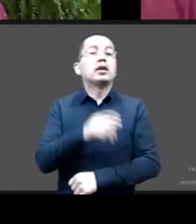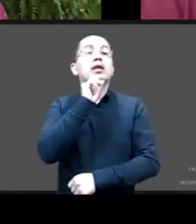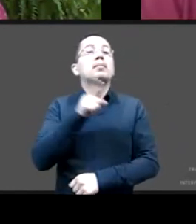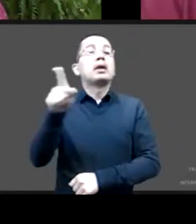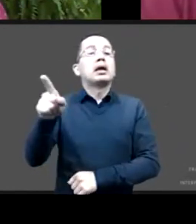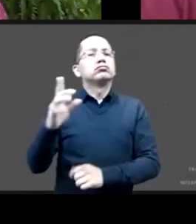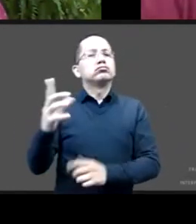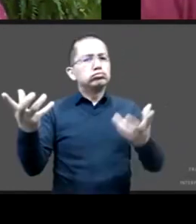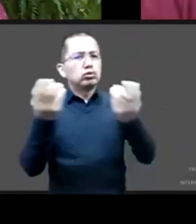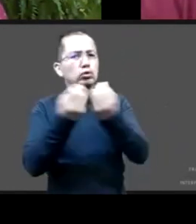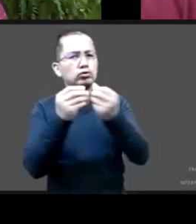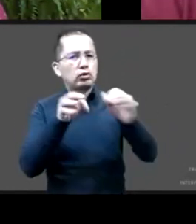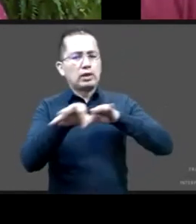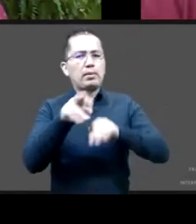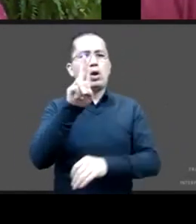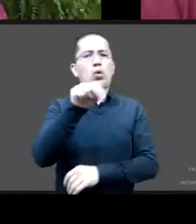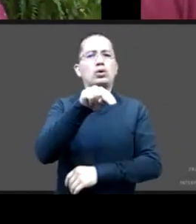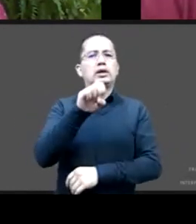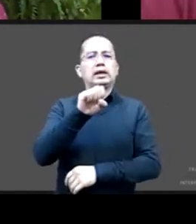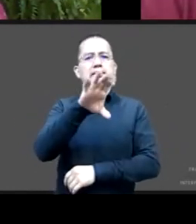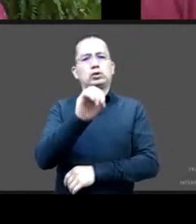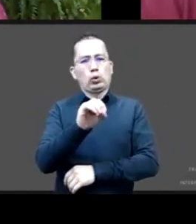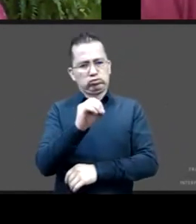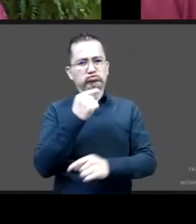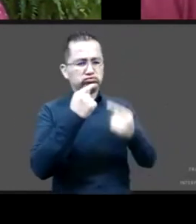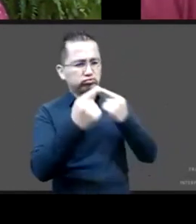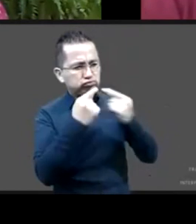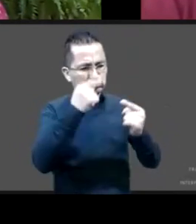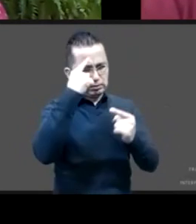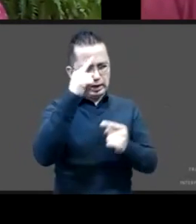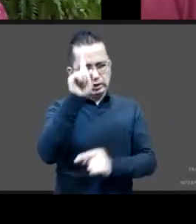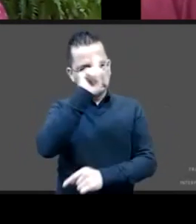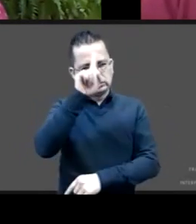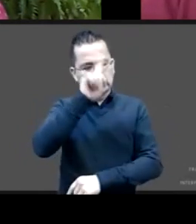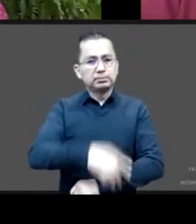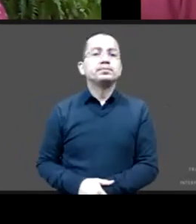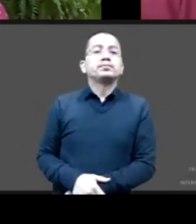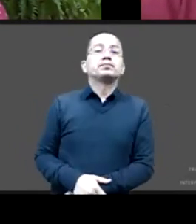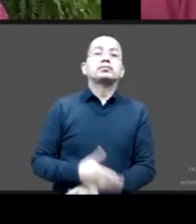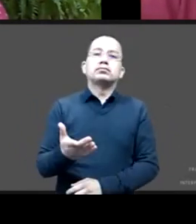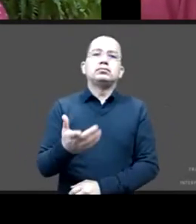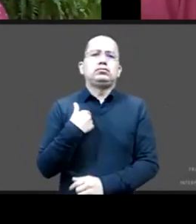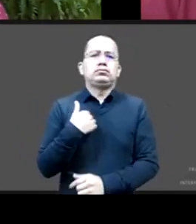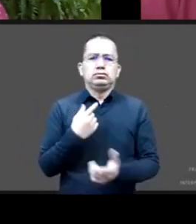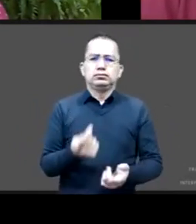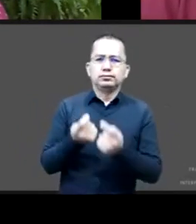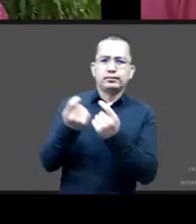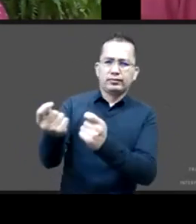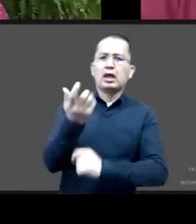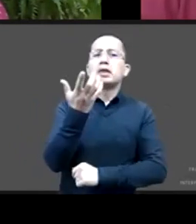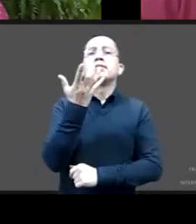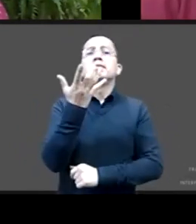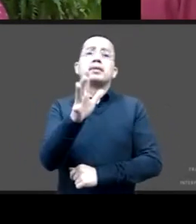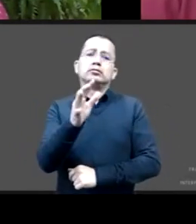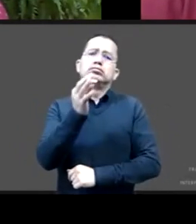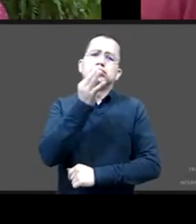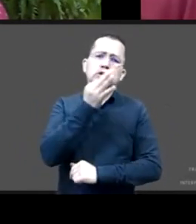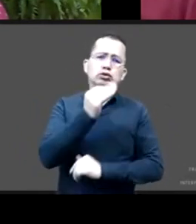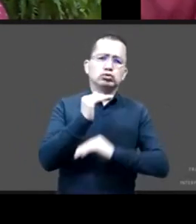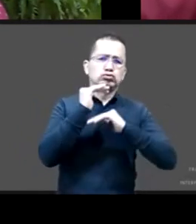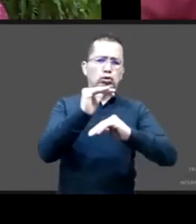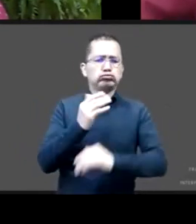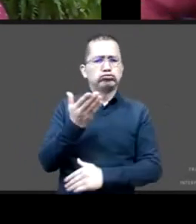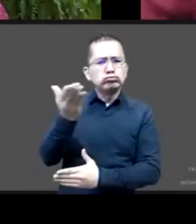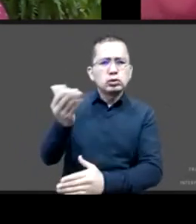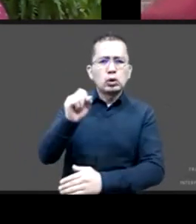la lógica de nuestro conversatorio, no más de 10 minutos, Oscar, un primer saque que nos quieres compartir desde Colombia. Oscar,